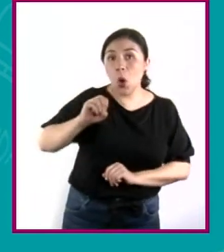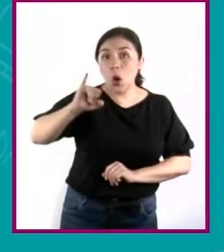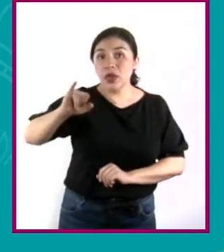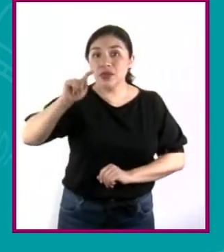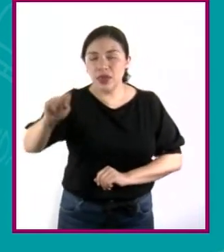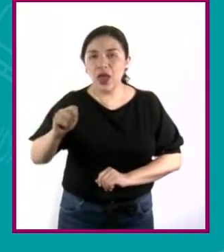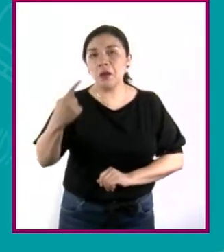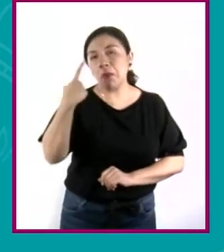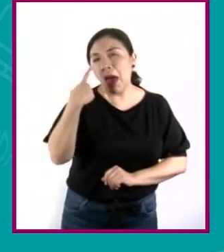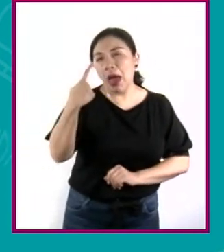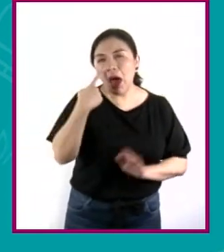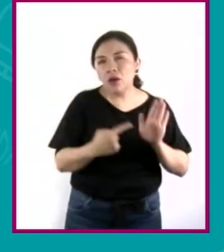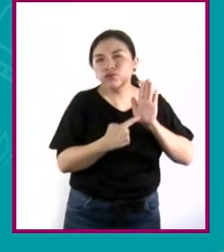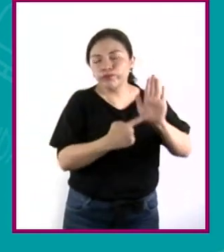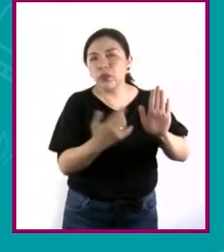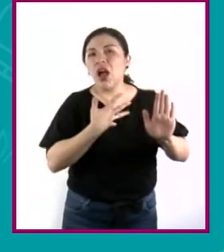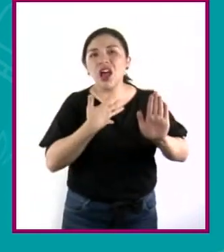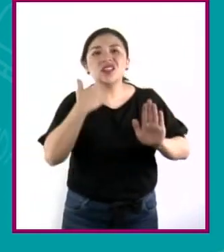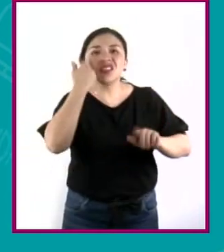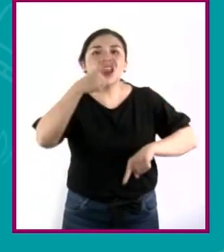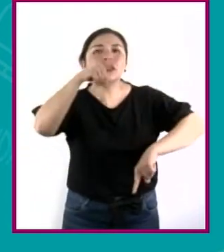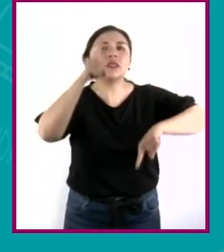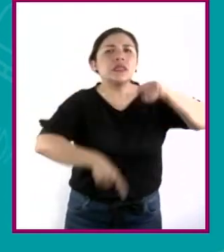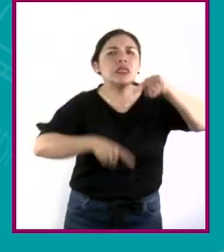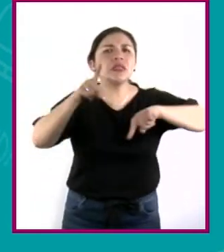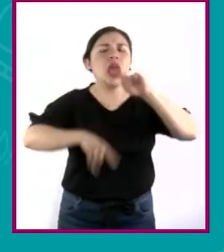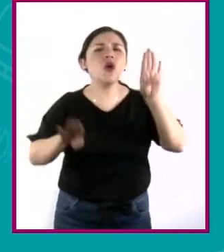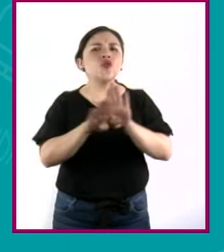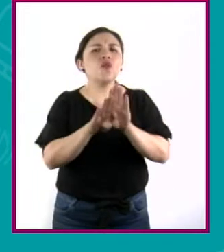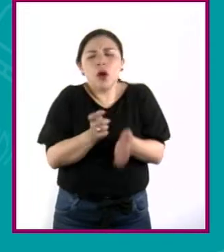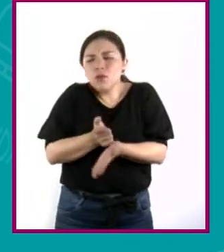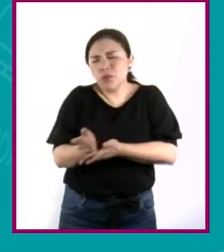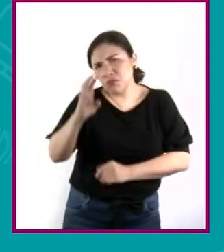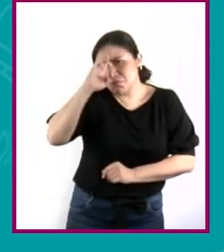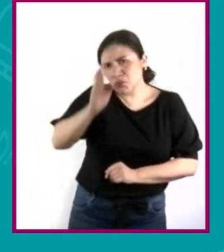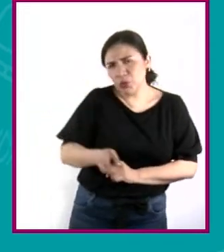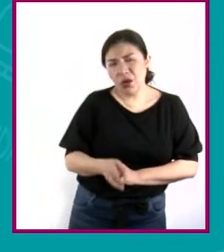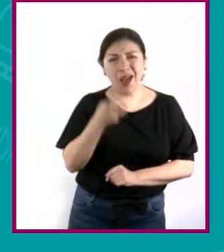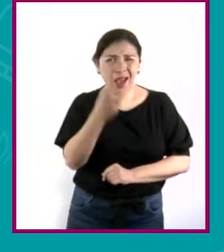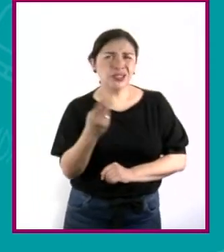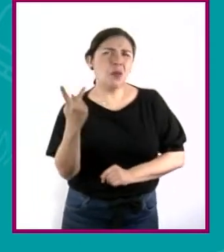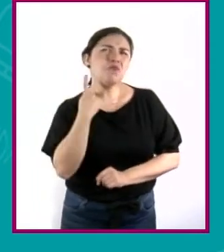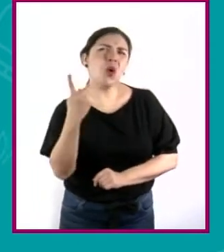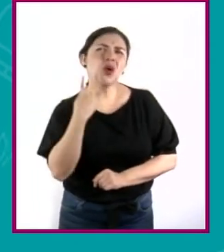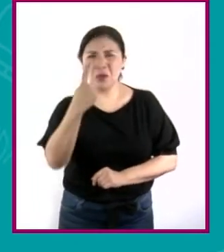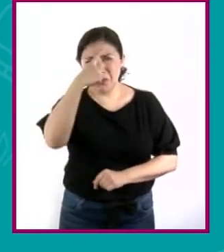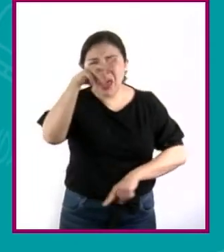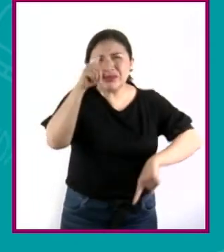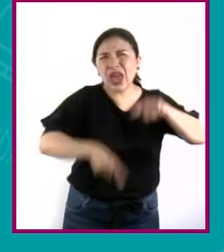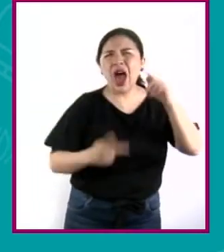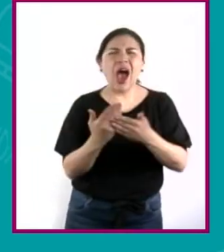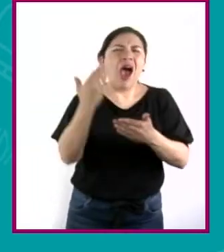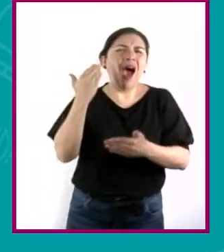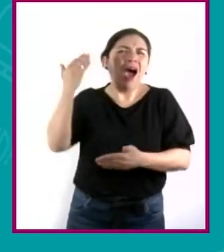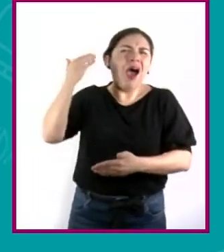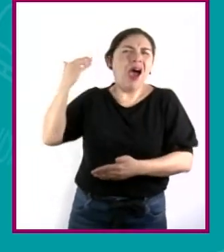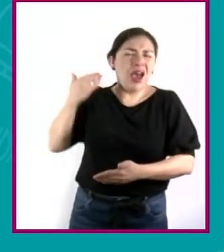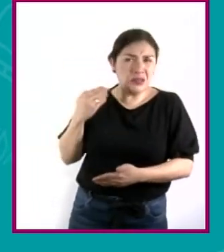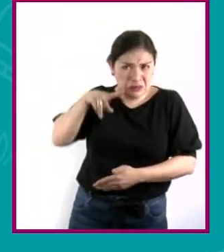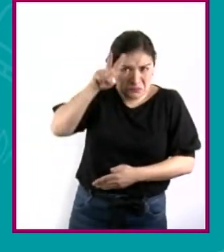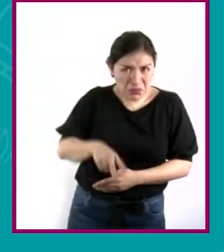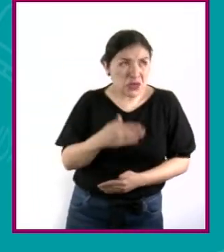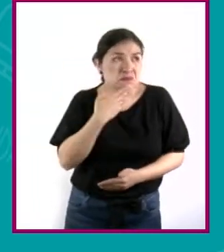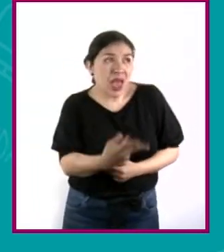hay una tendencia en revertir la privatización de las pensiones, dado que esas políticas de privatización de décadas anteriores no arrojaron